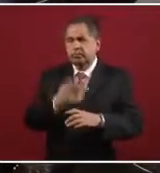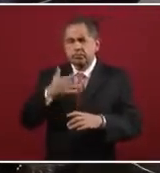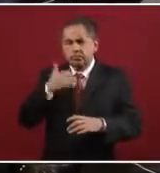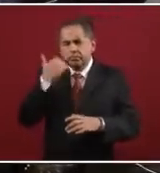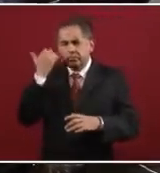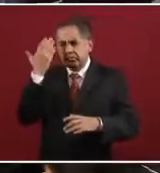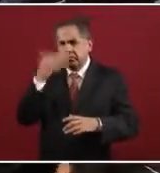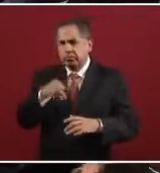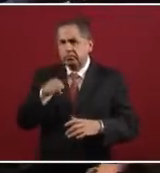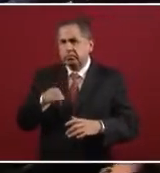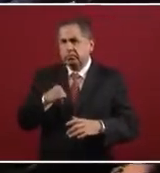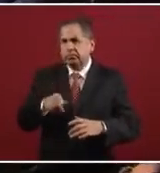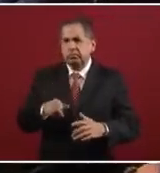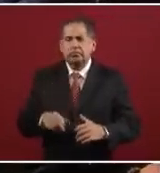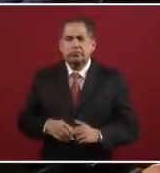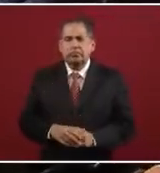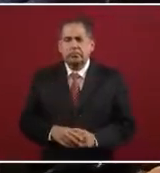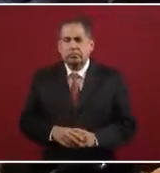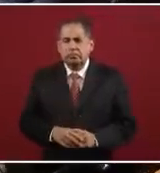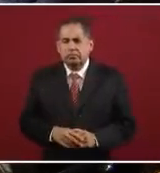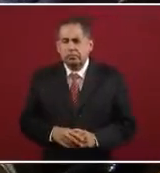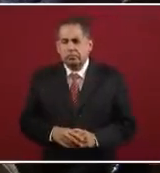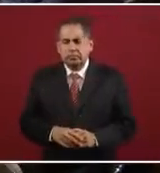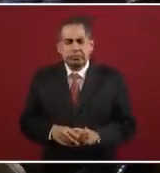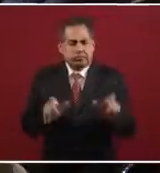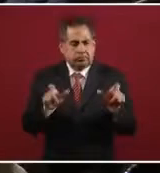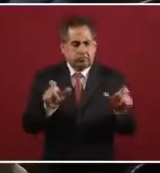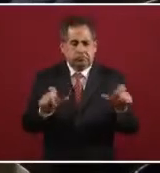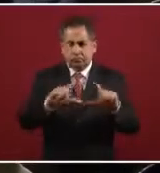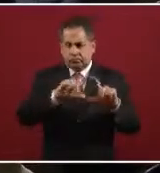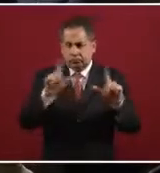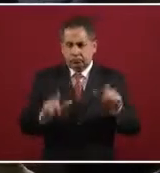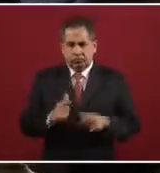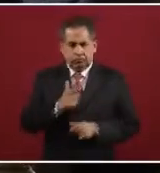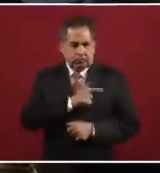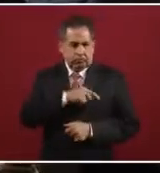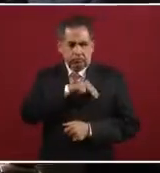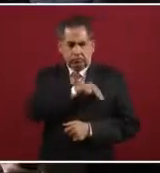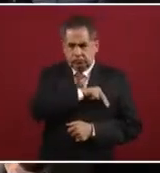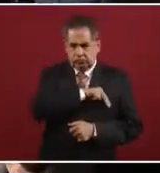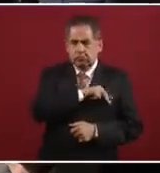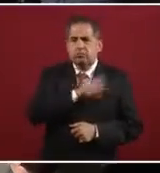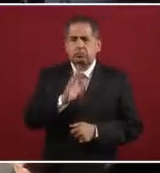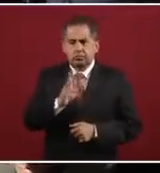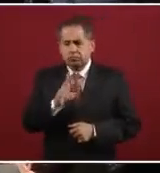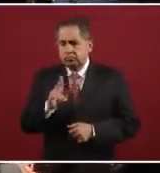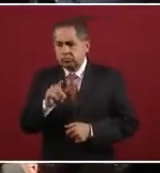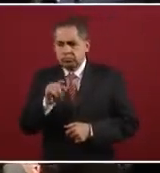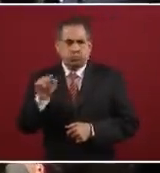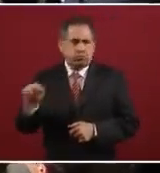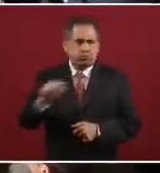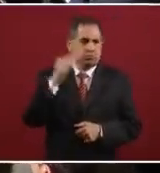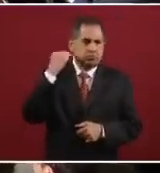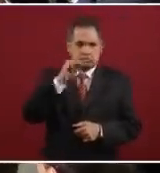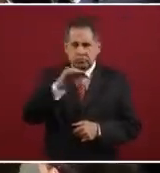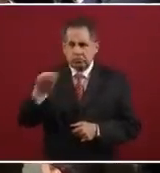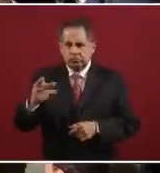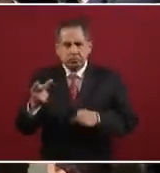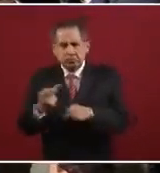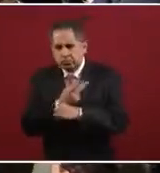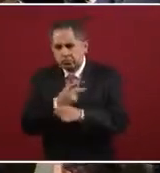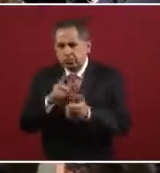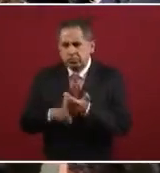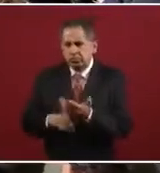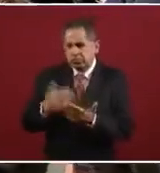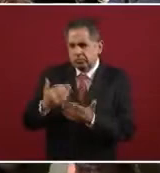saber, la Guardia Nacional ya está trabajando en esos estados, en el estado de Michoacán. ¿Qué ha pasado? ¿Qué es lo que